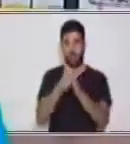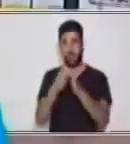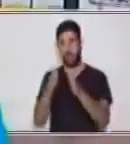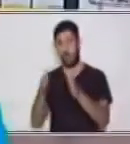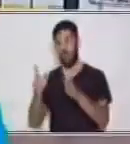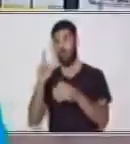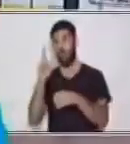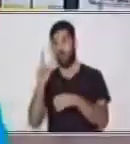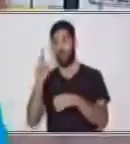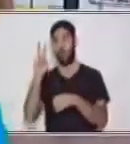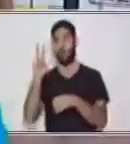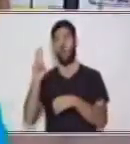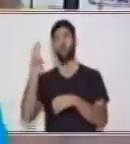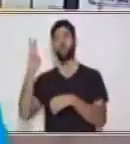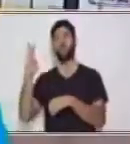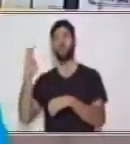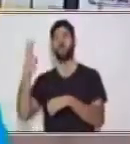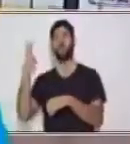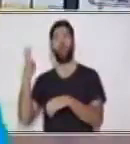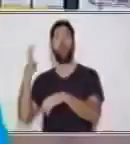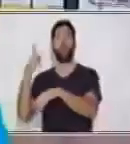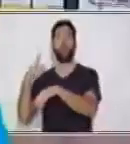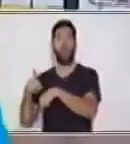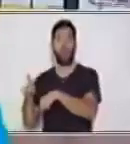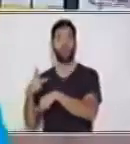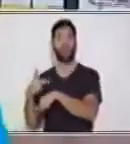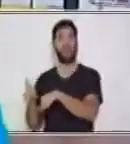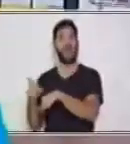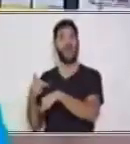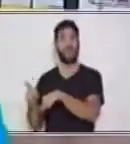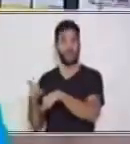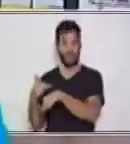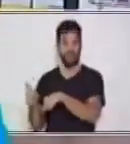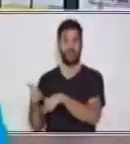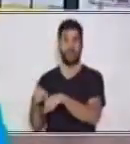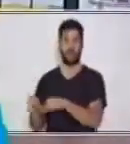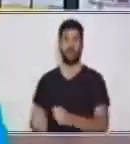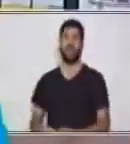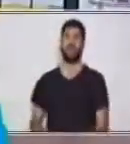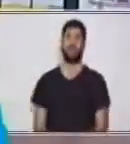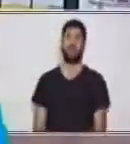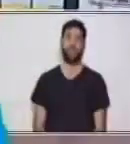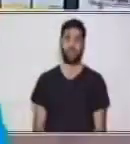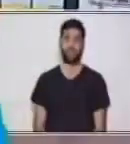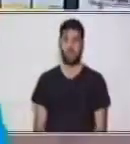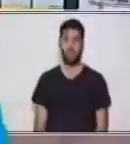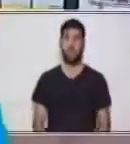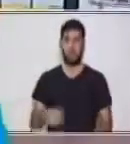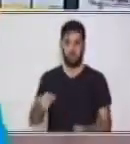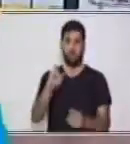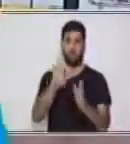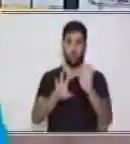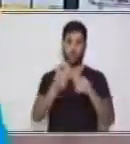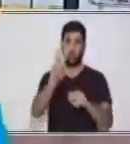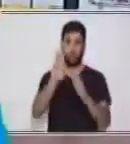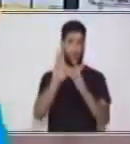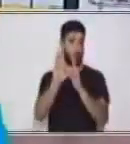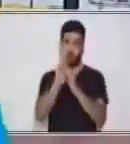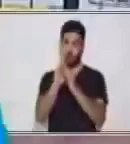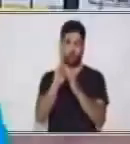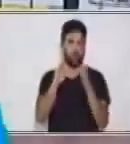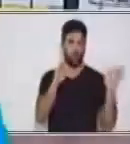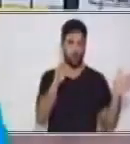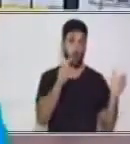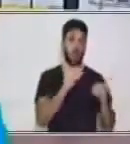2 p.m., 3 p.m. y 4 p.m., que ya estamos hablando por la tarde. Y acá estamos hablando de